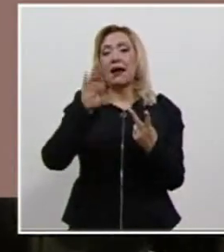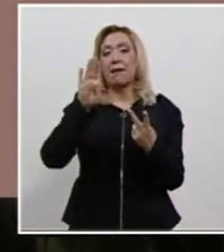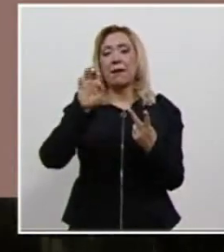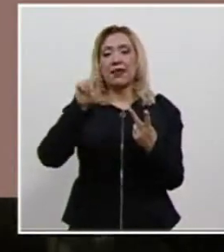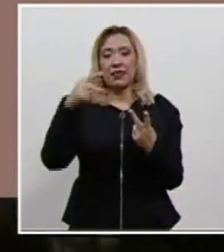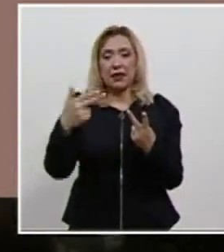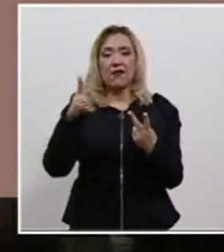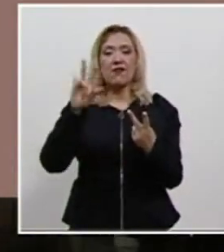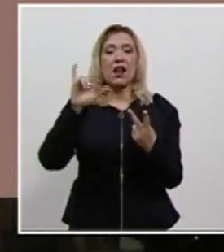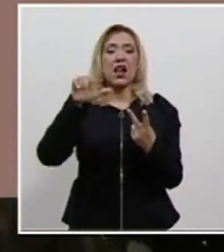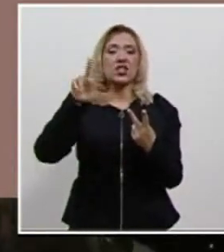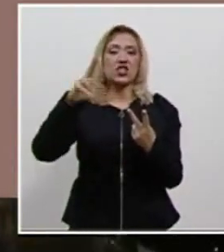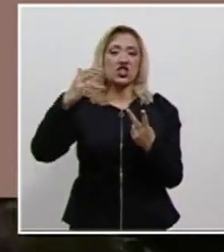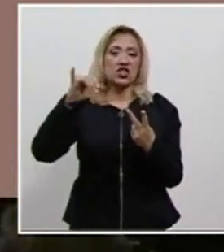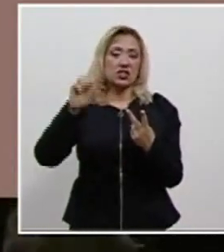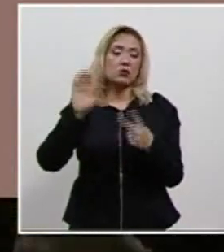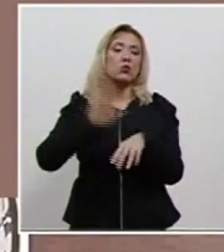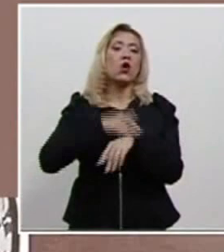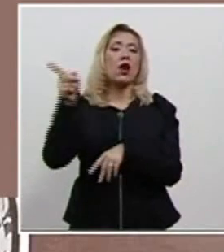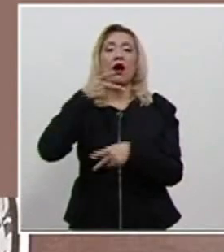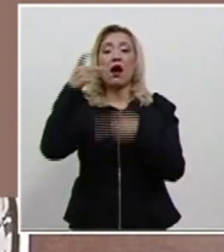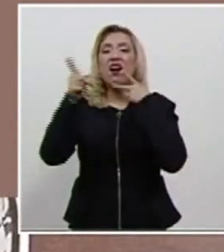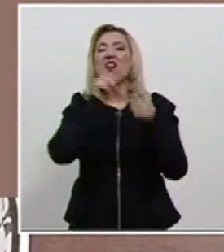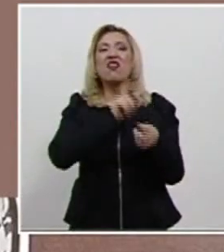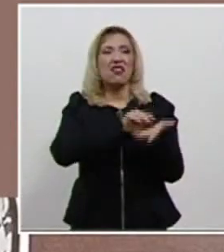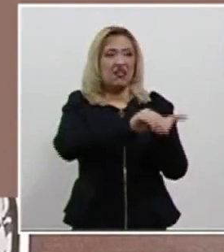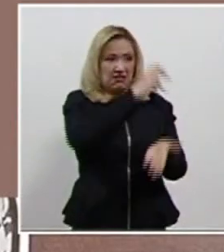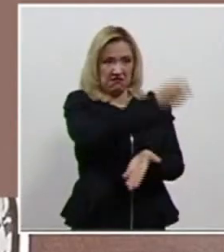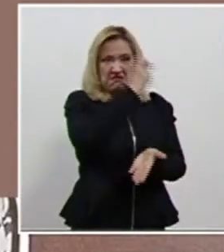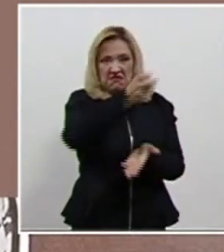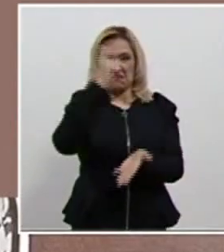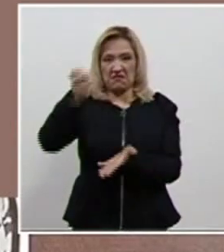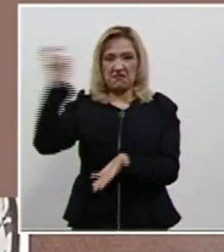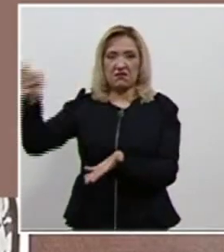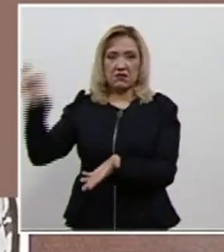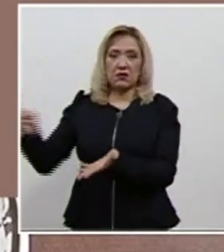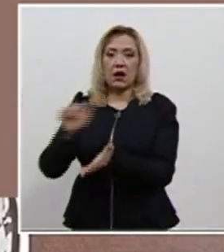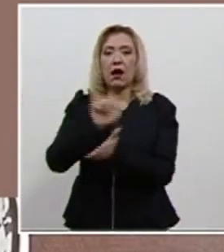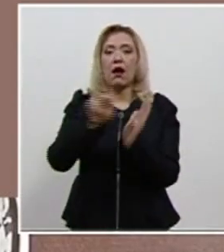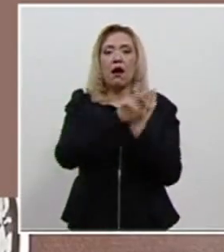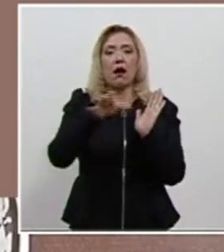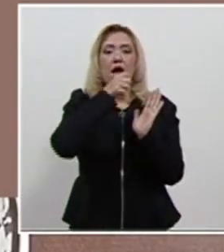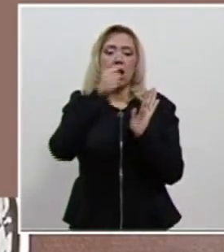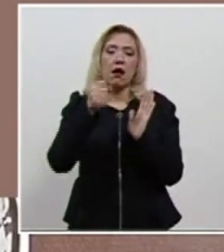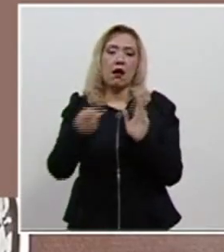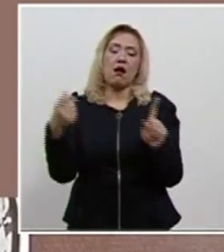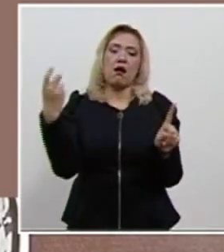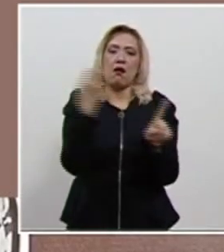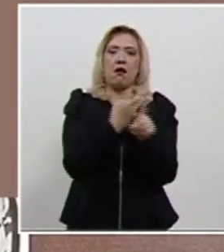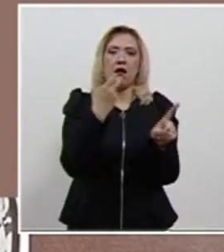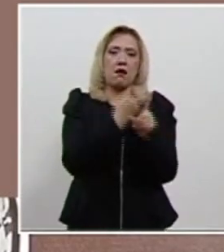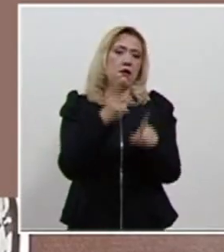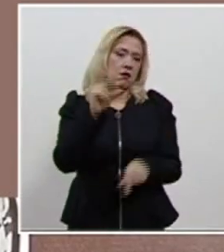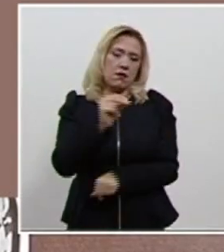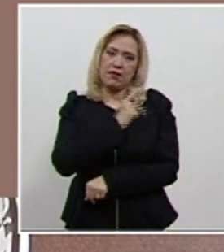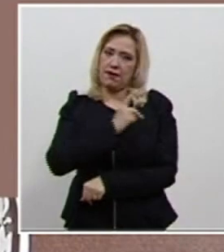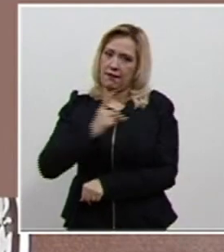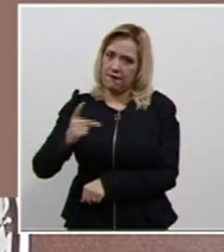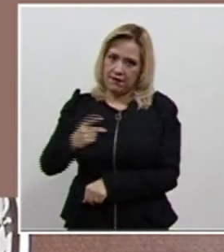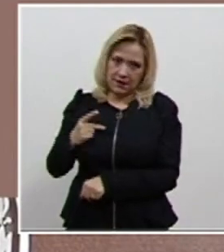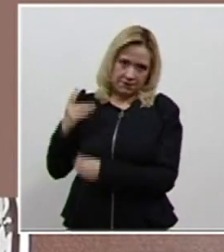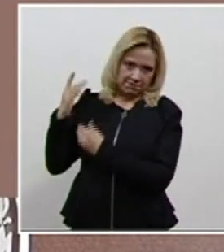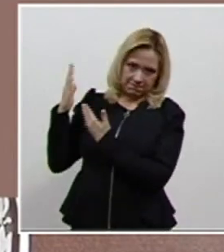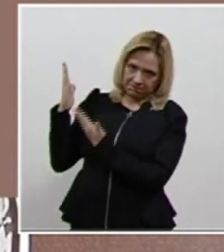la sección ¿Quién es quién? En las mentiras de la semana, quienes descalifican el trabajo de Kaiser usando recursos públicos. El